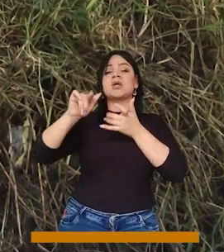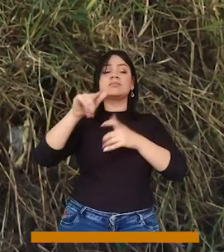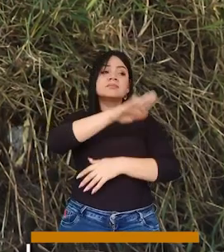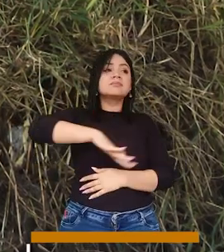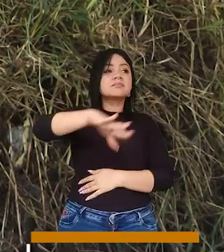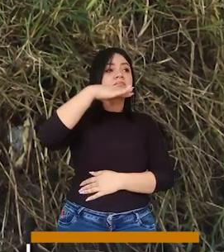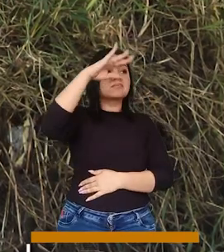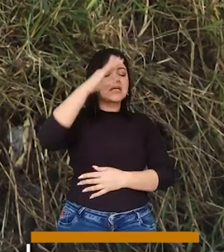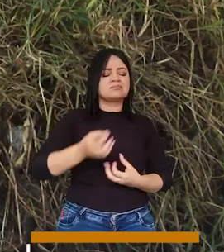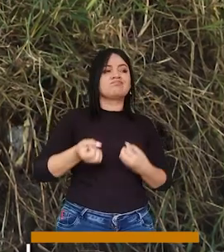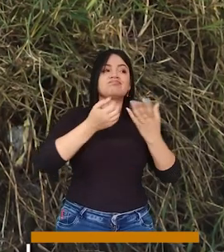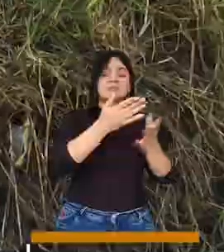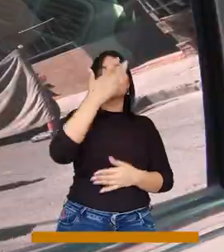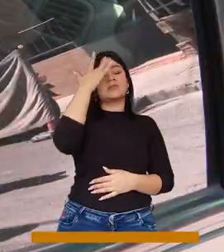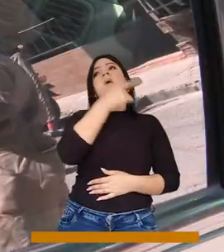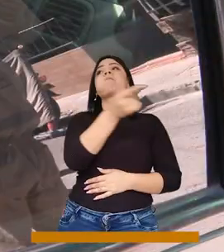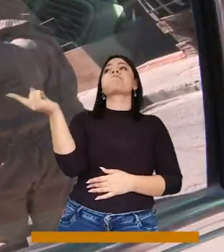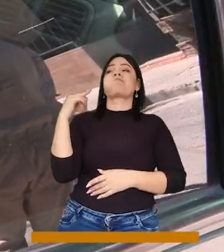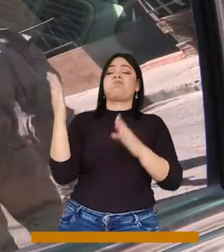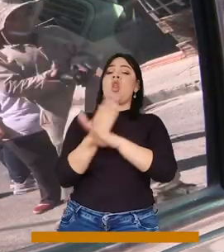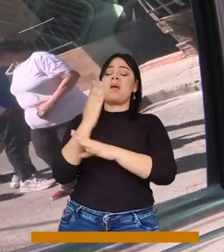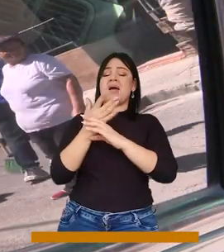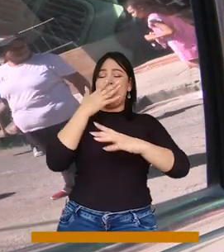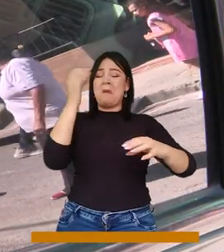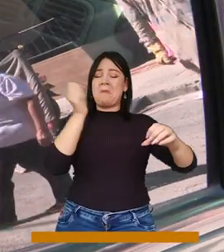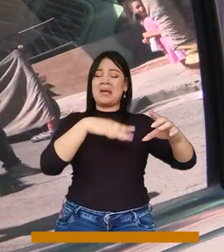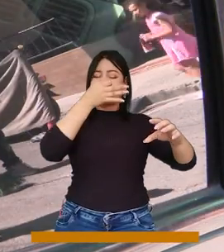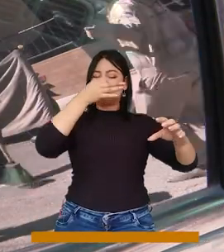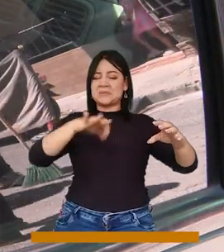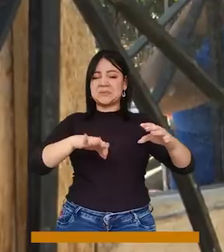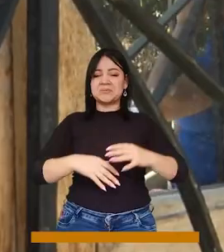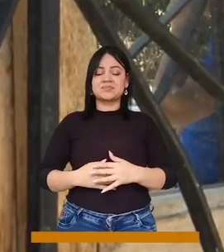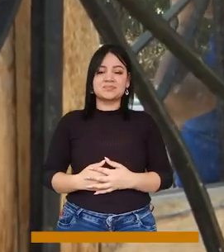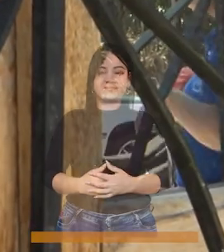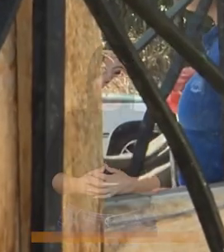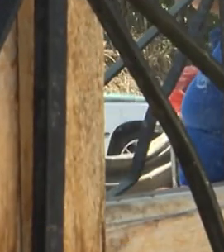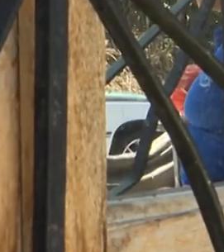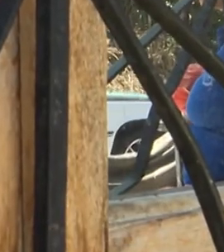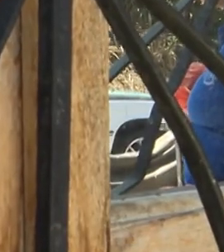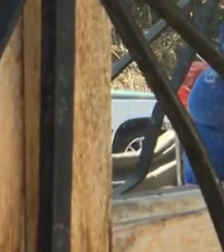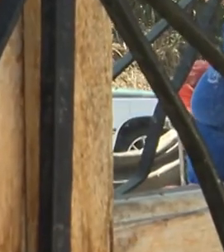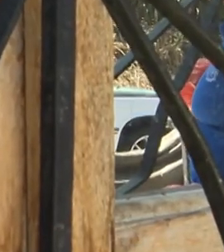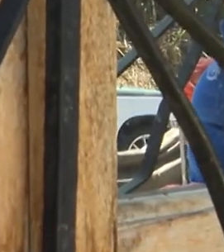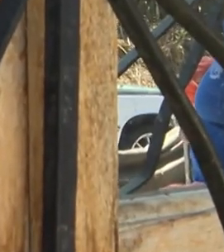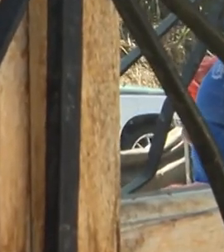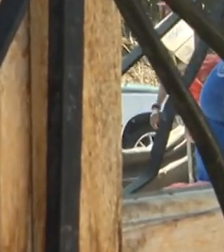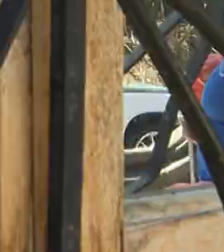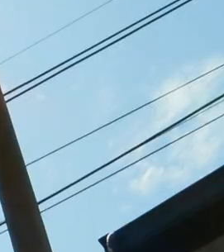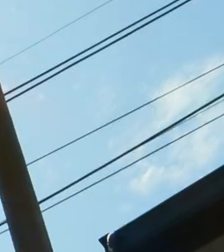y aportemos a la ciudad con esta problemática que tenemos de las basuras.